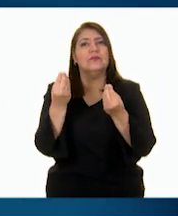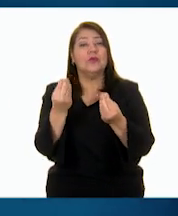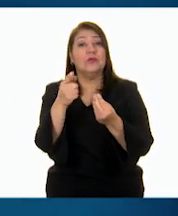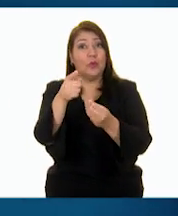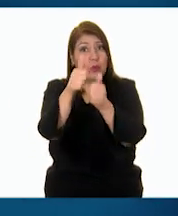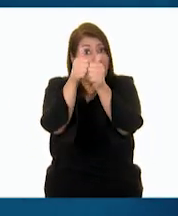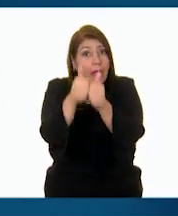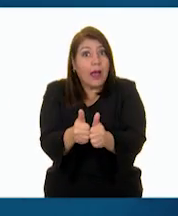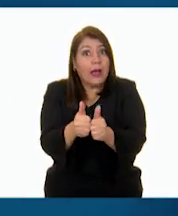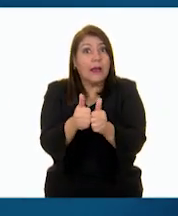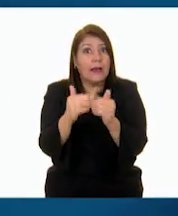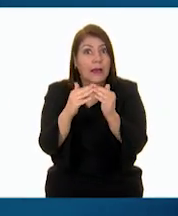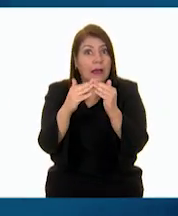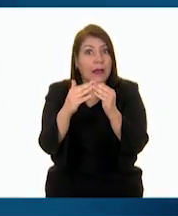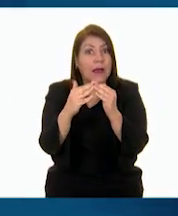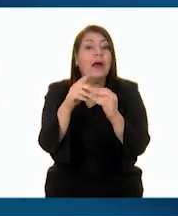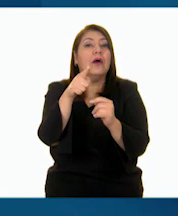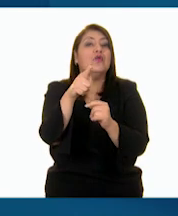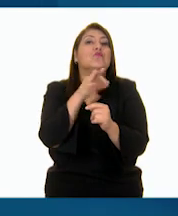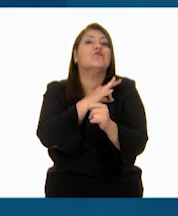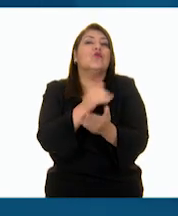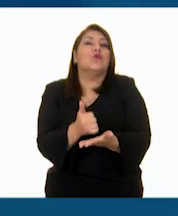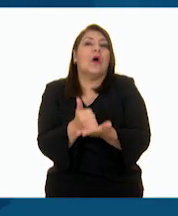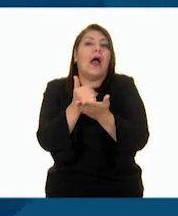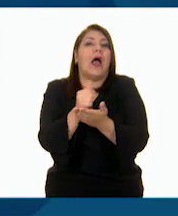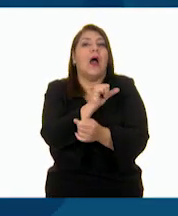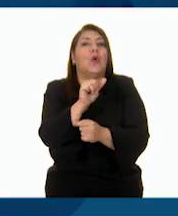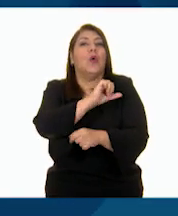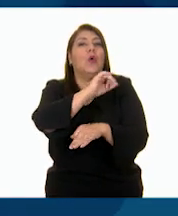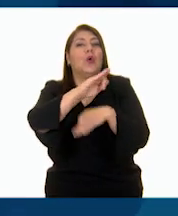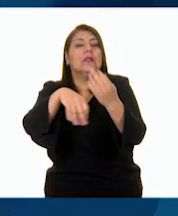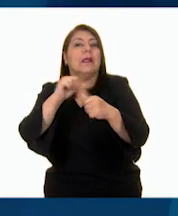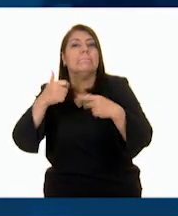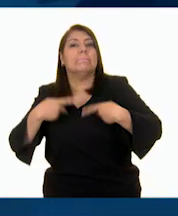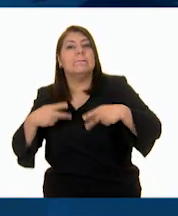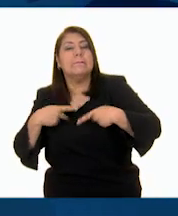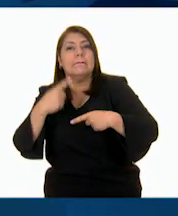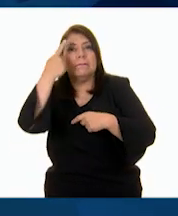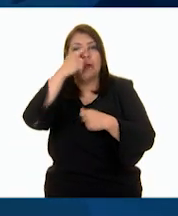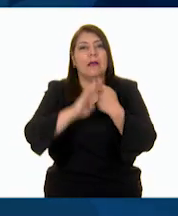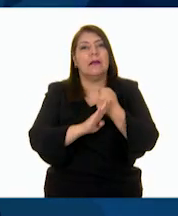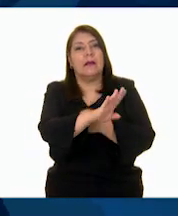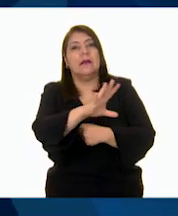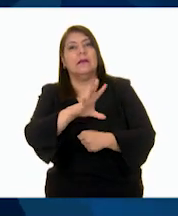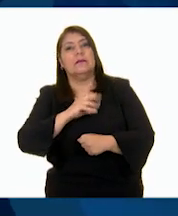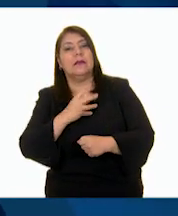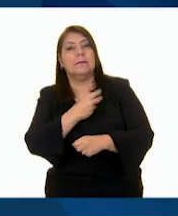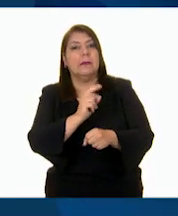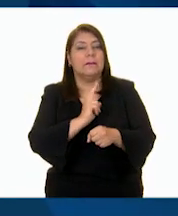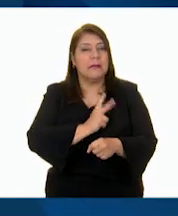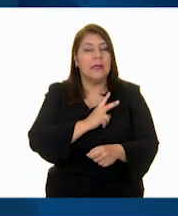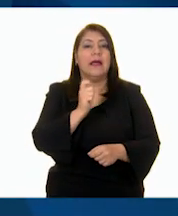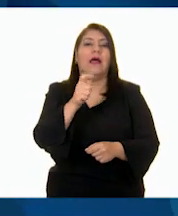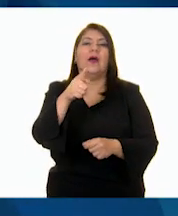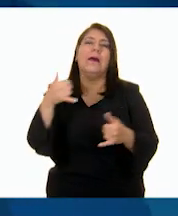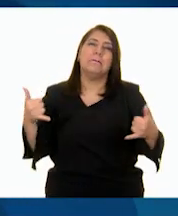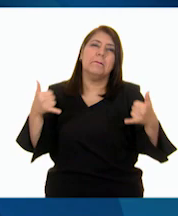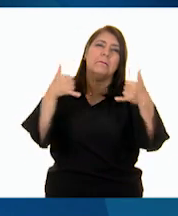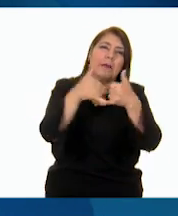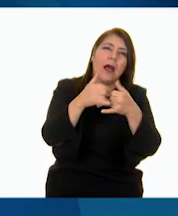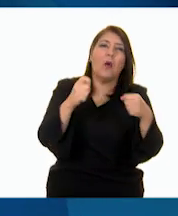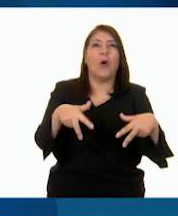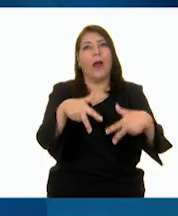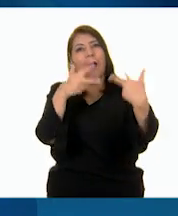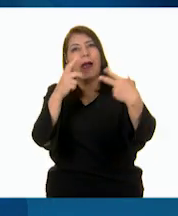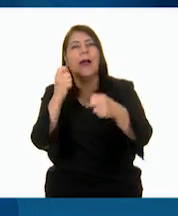en casa estás protegiendo a otras personas del virus. Gracias por llamar a los abuelos y regalarles una